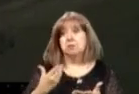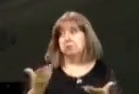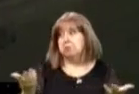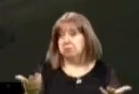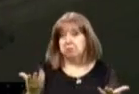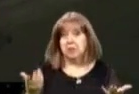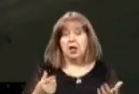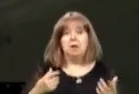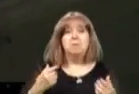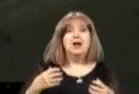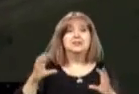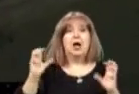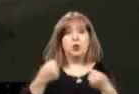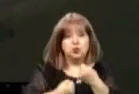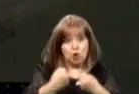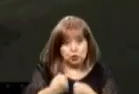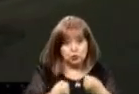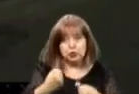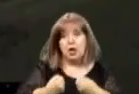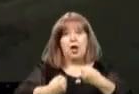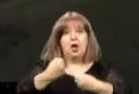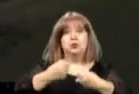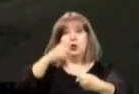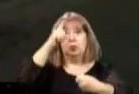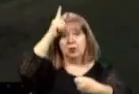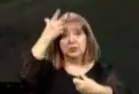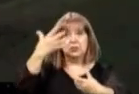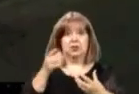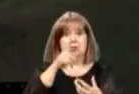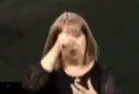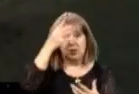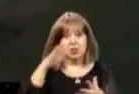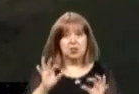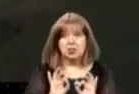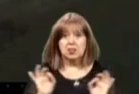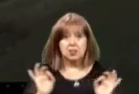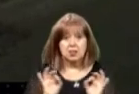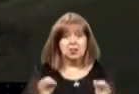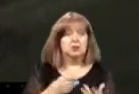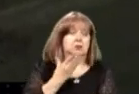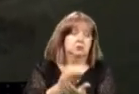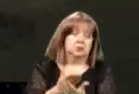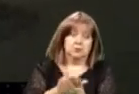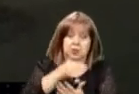provincia que nos iba a poner más móviles y quedó en nada. Estamos cansados de reclamar por todo.